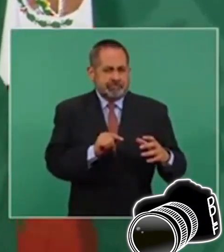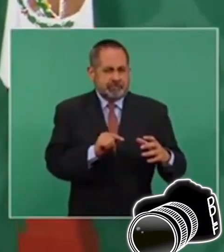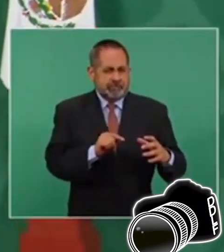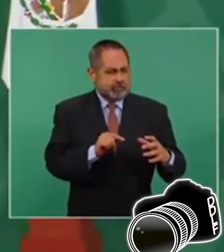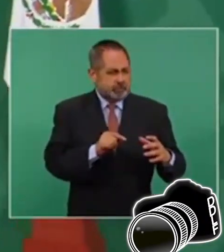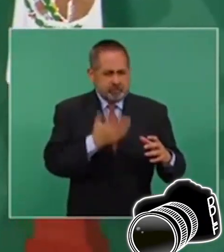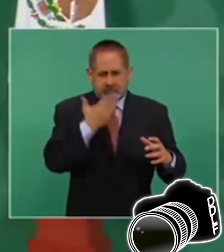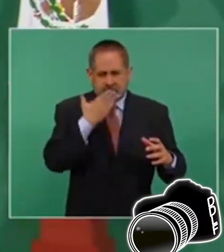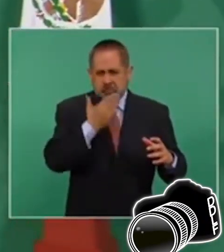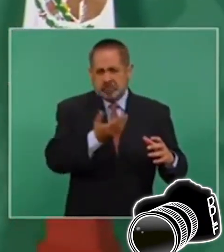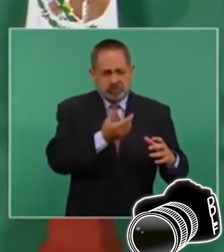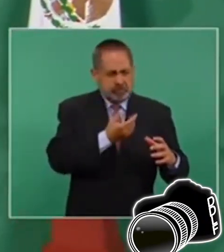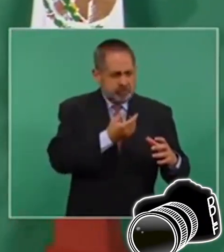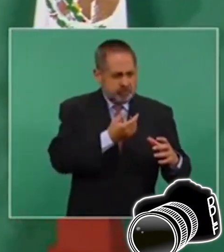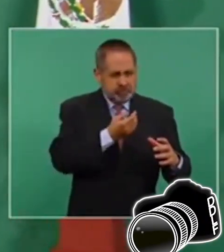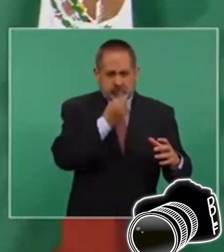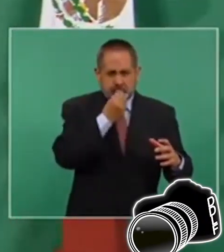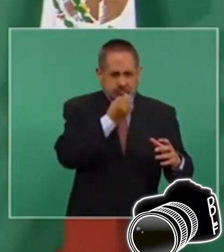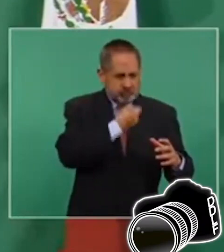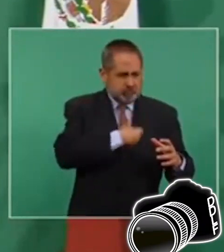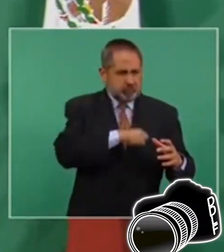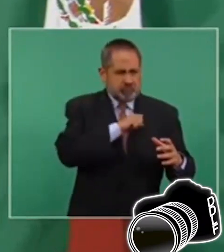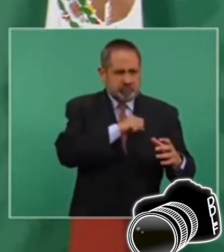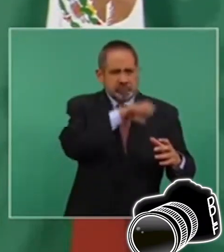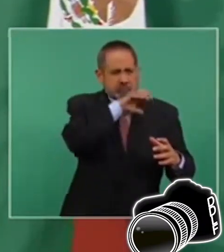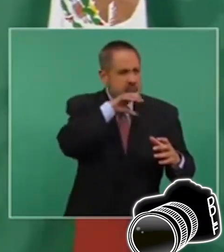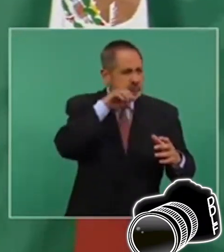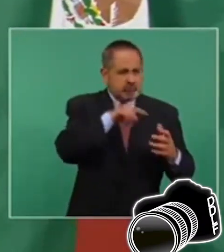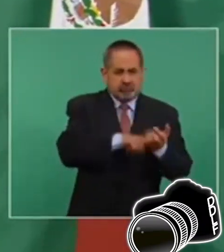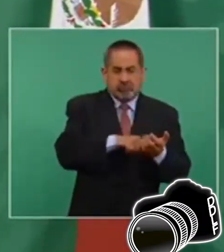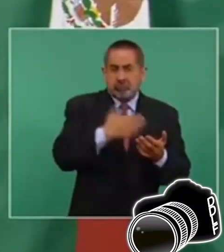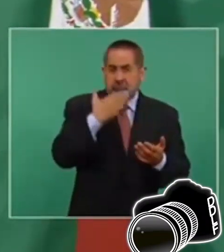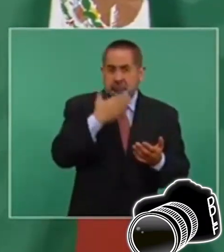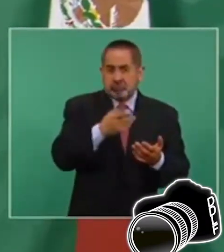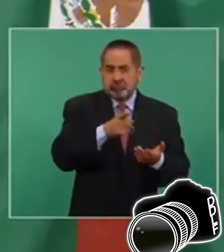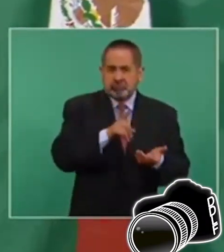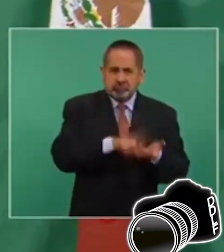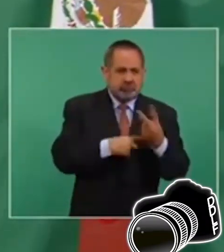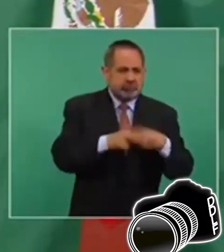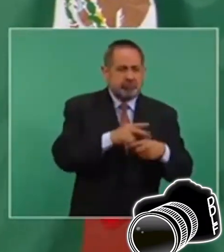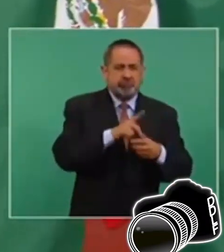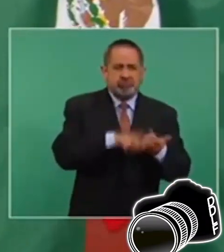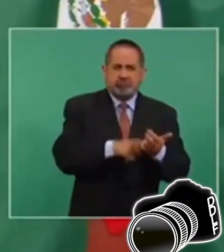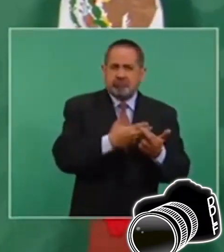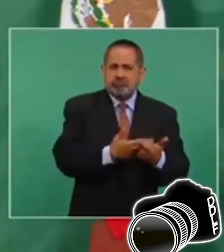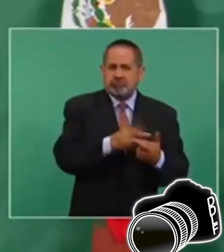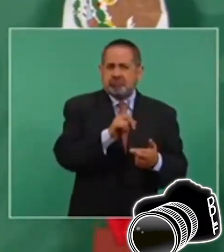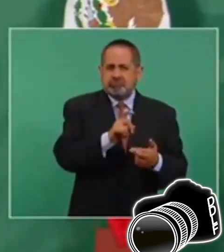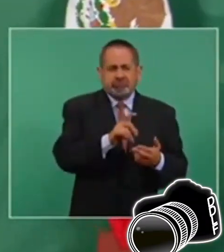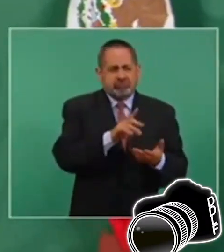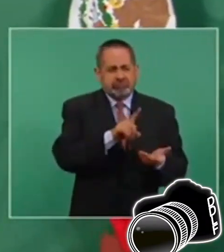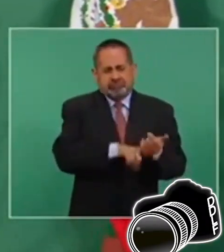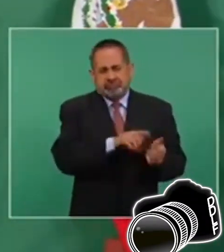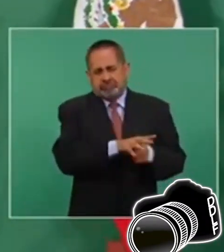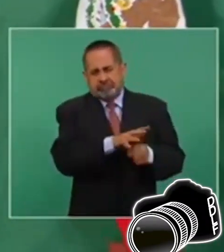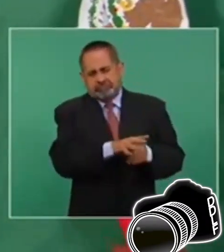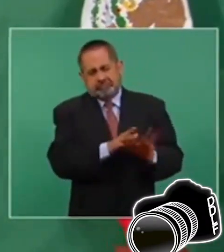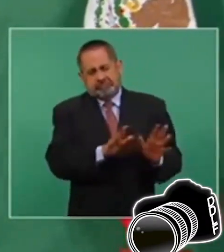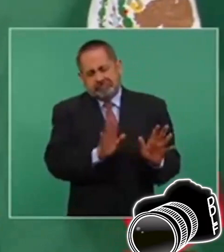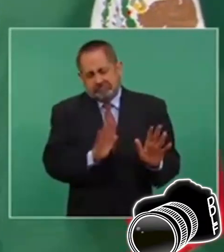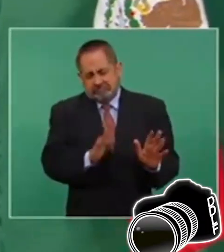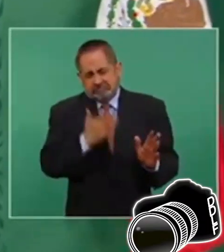Muy saludable más que nada tiene líquidos agua básicamente no y